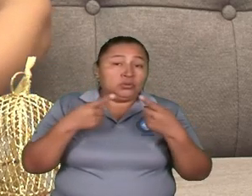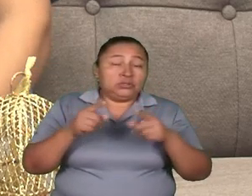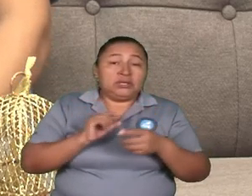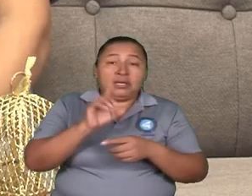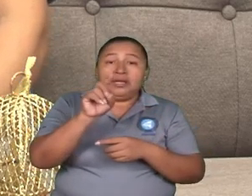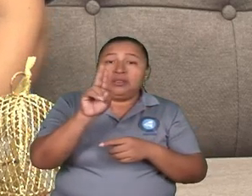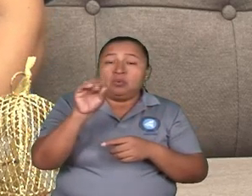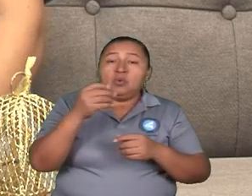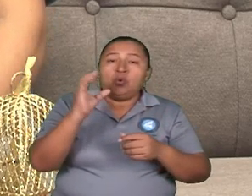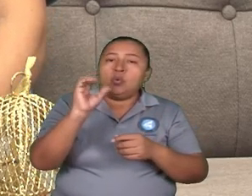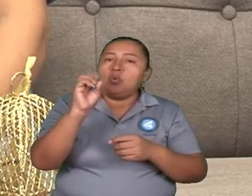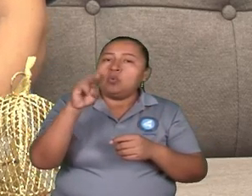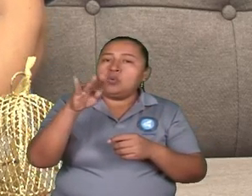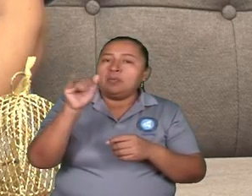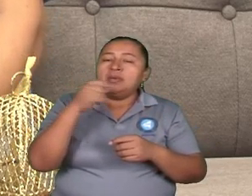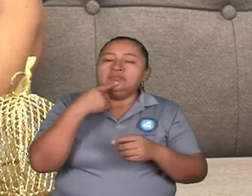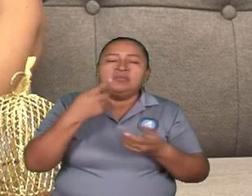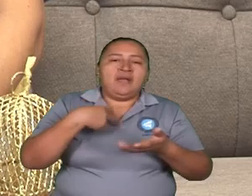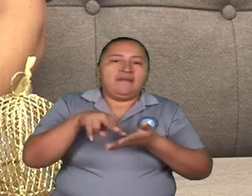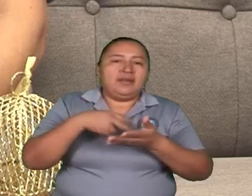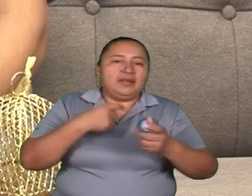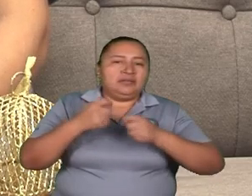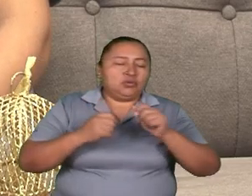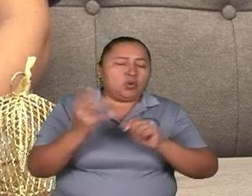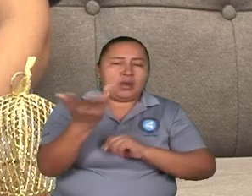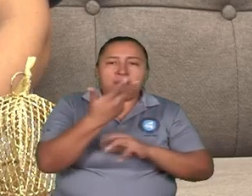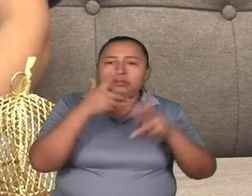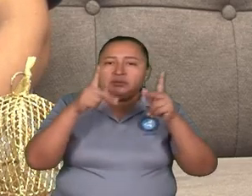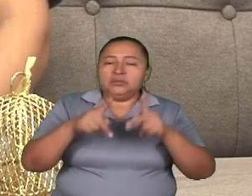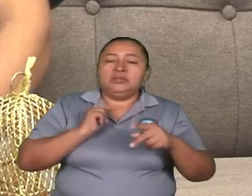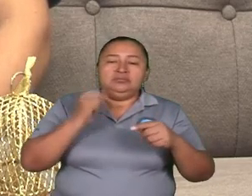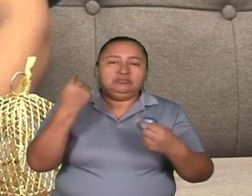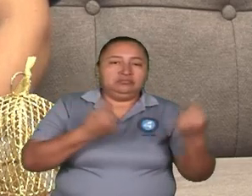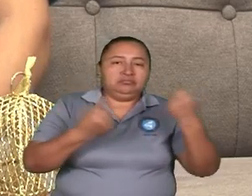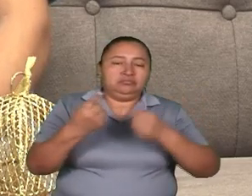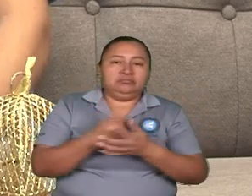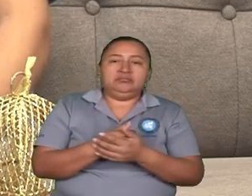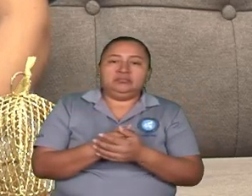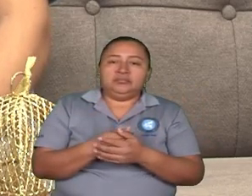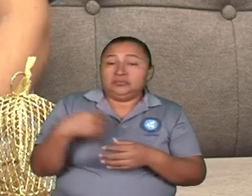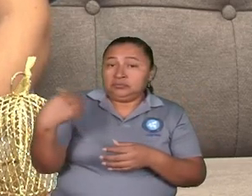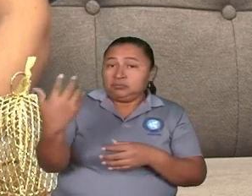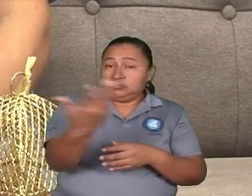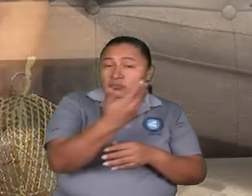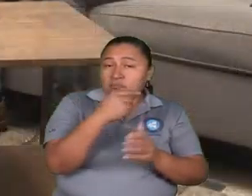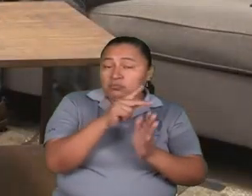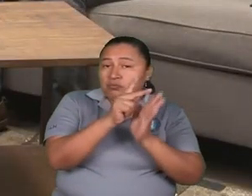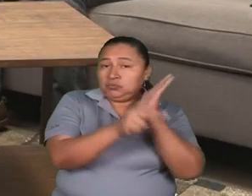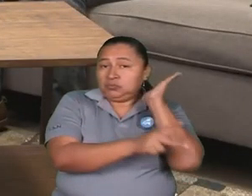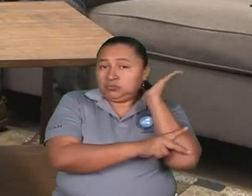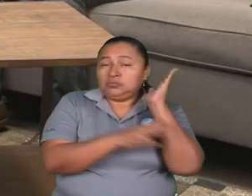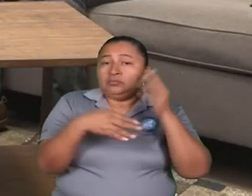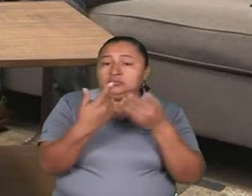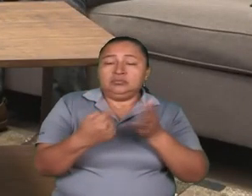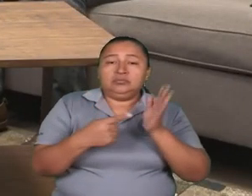el cafecito del norte, el vigorón que estuvo presente, nuestro quesillo que estuvo presente,